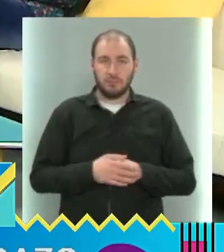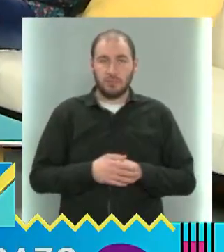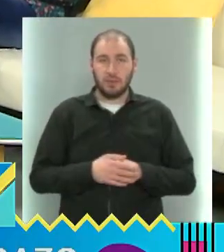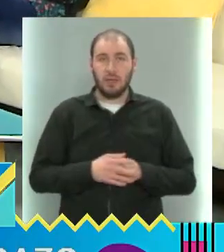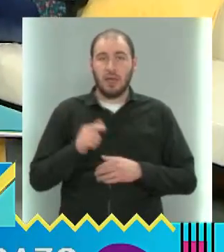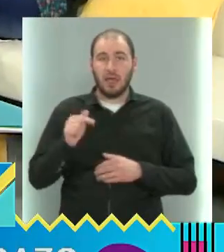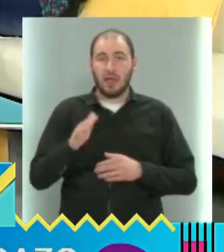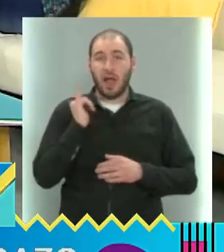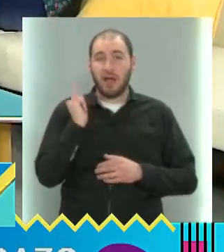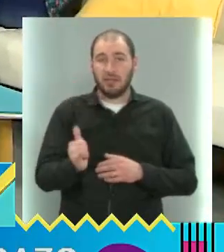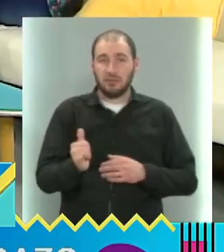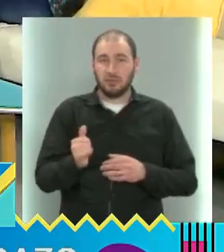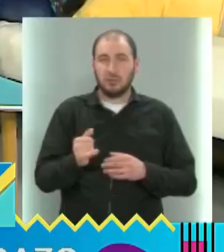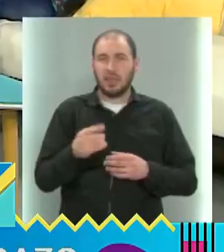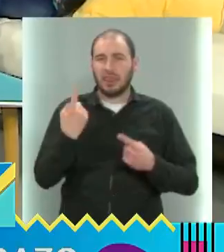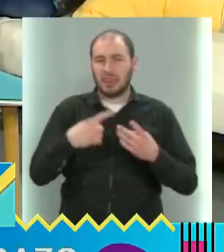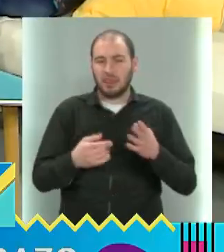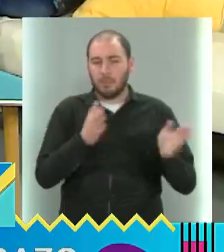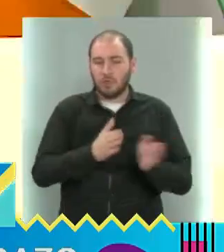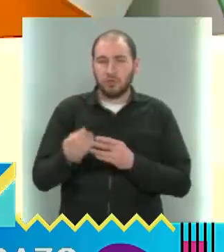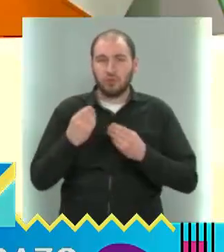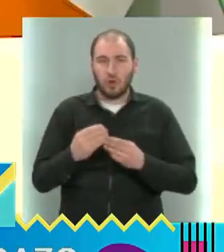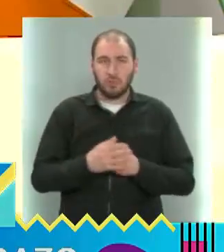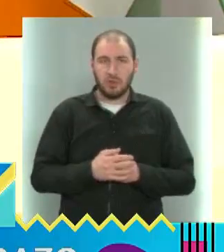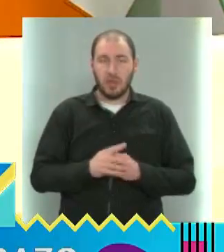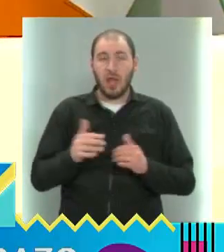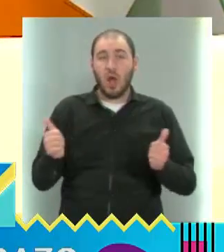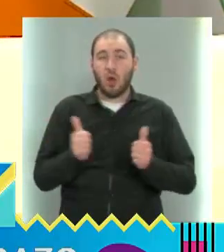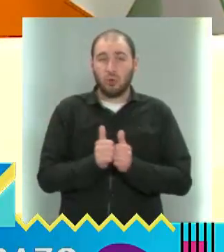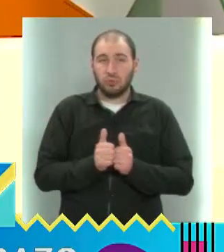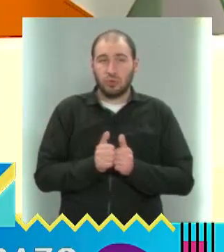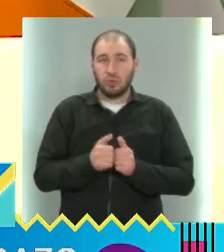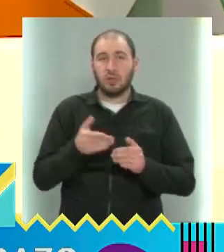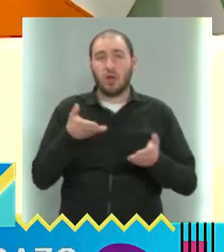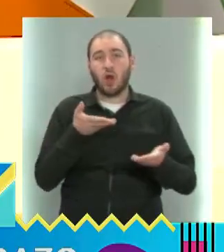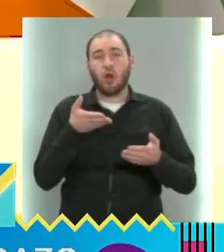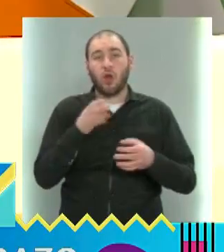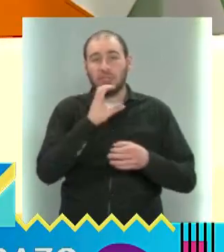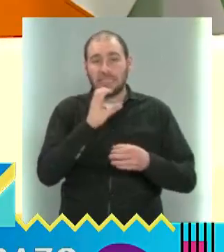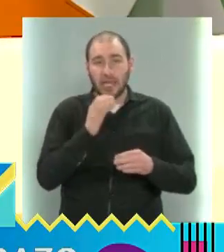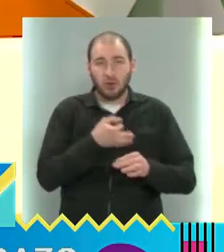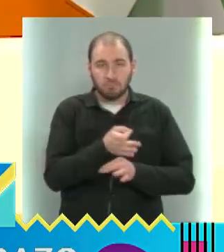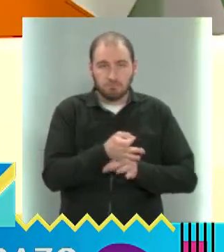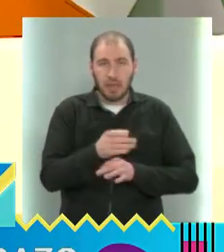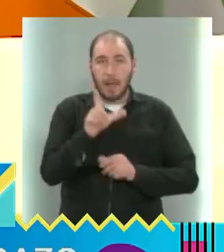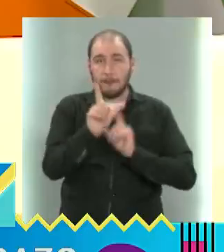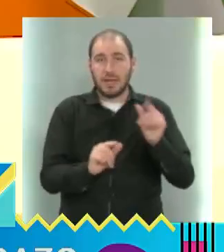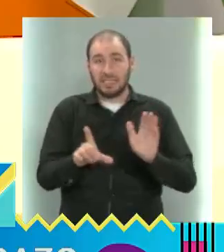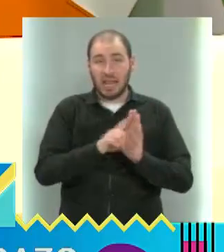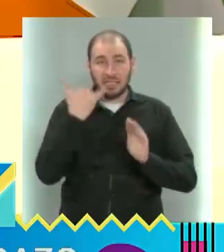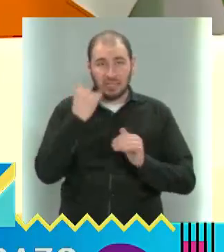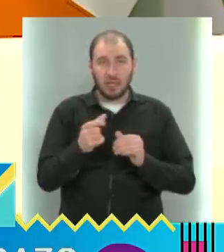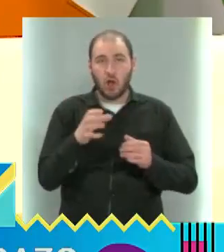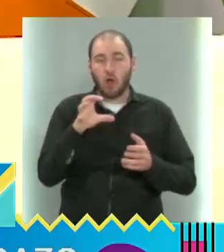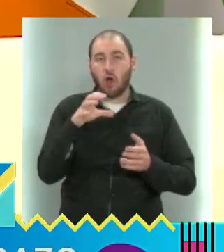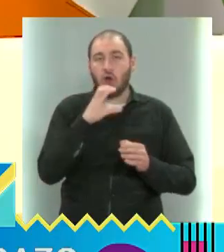tiene que ser informada de en qué consiste todo el proceso y ser acompañada por las consejerías, ¿sí? En los países donde ya es legal funcionan